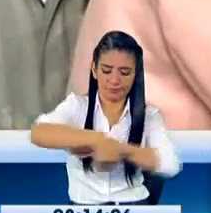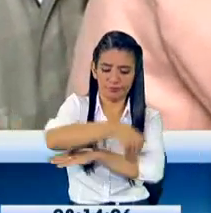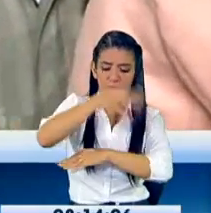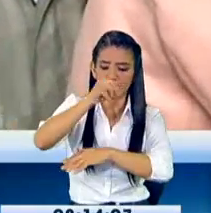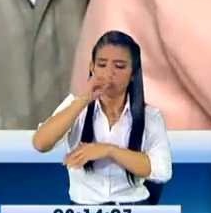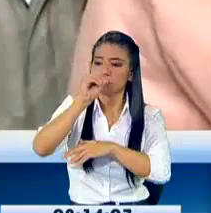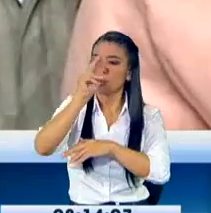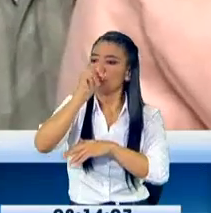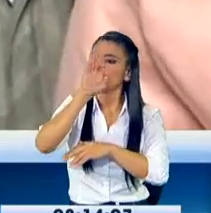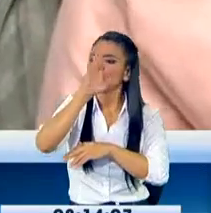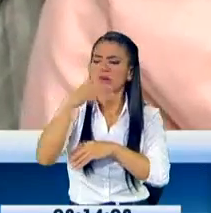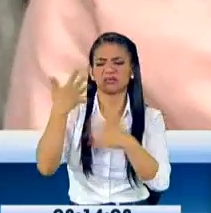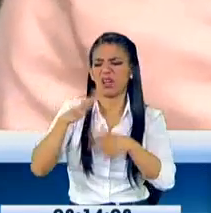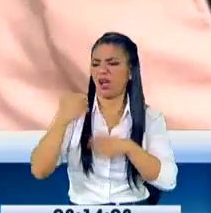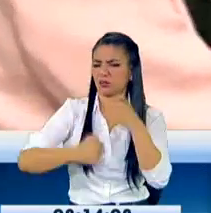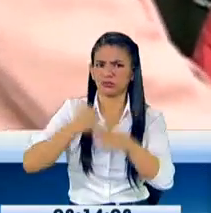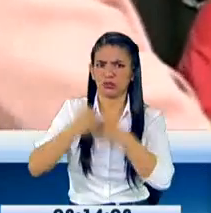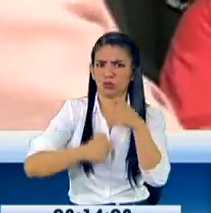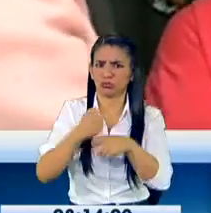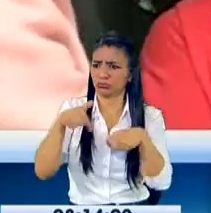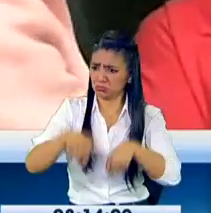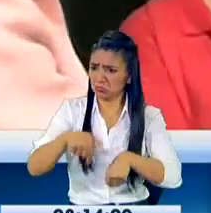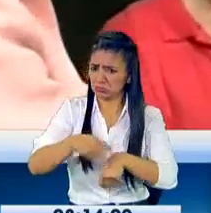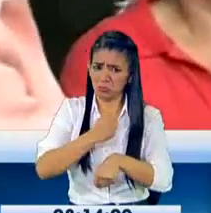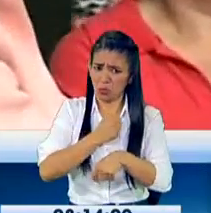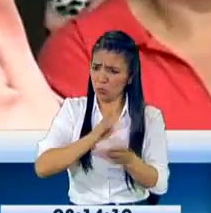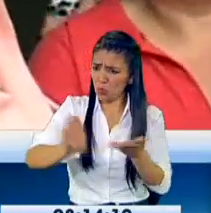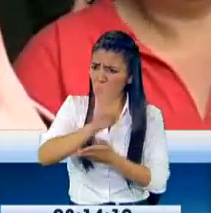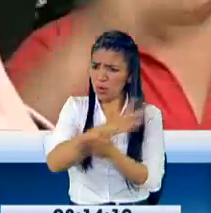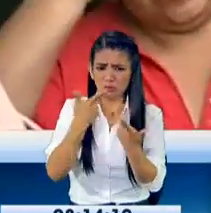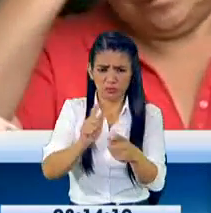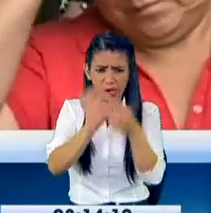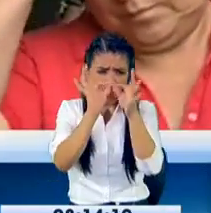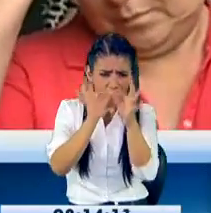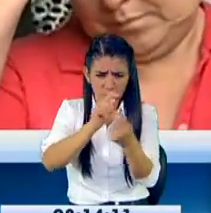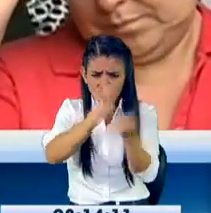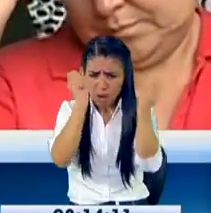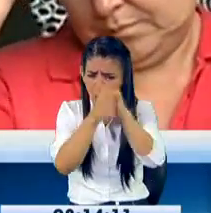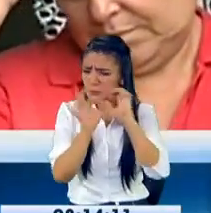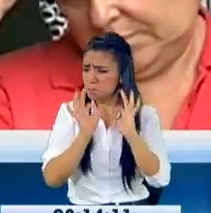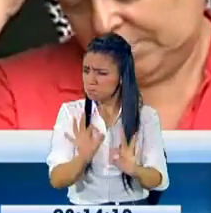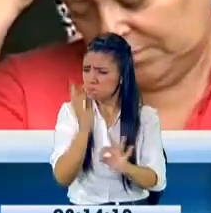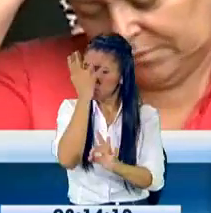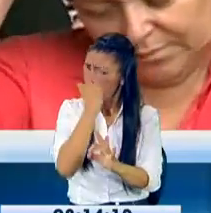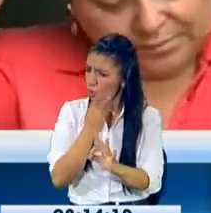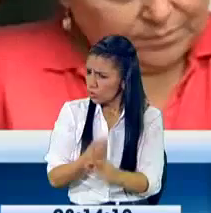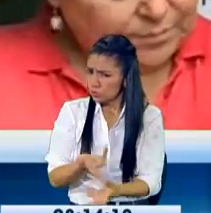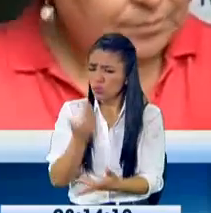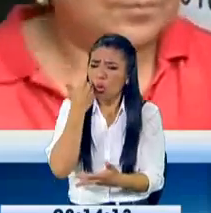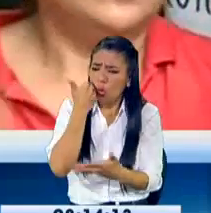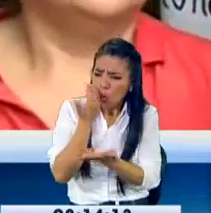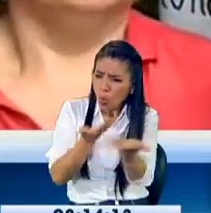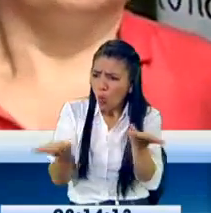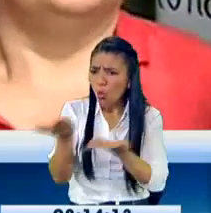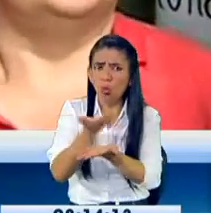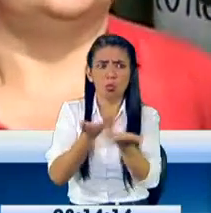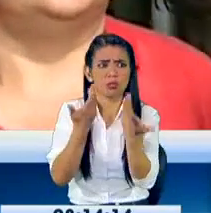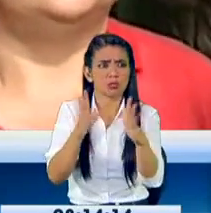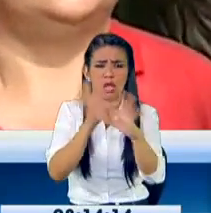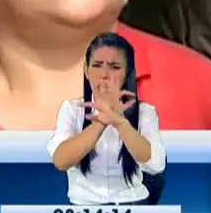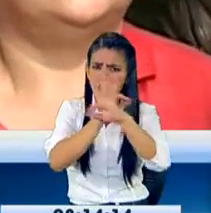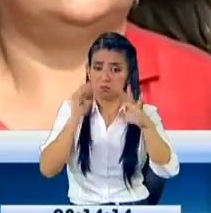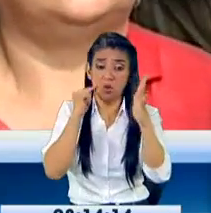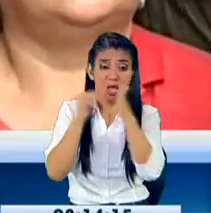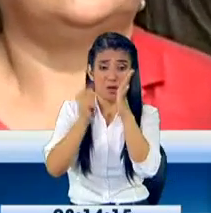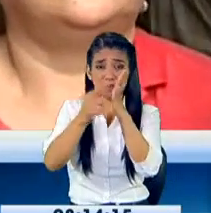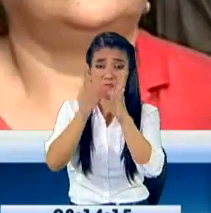será después. Si eso le pedimos al municipio, que por favor se haga un estudio minucioso para que les ubique y